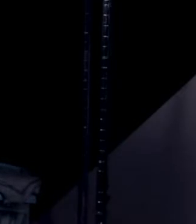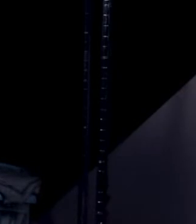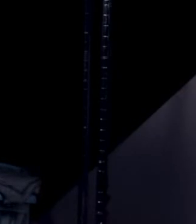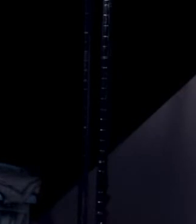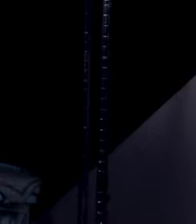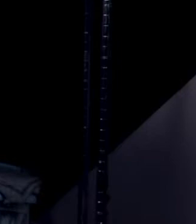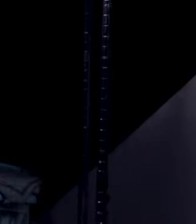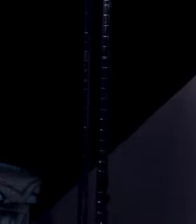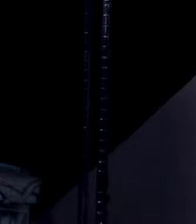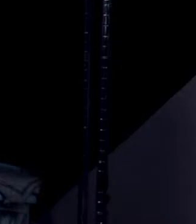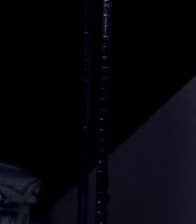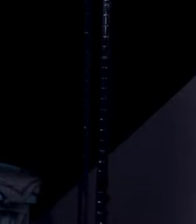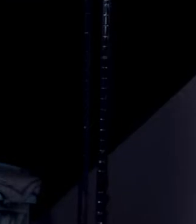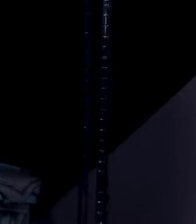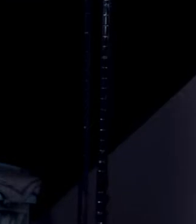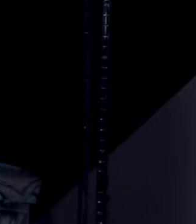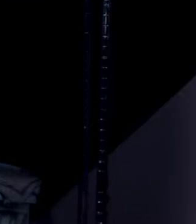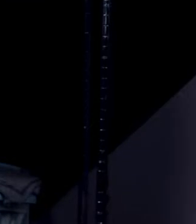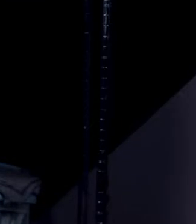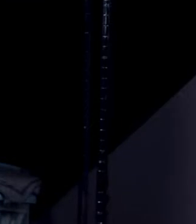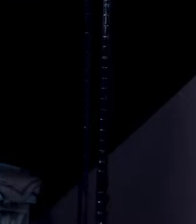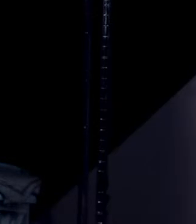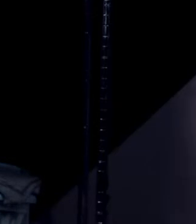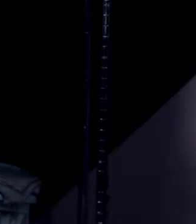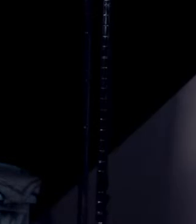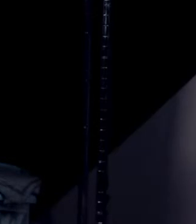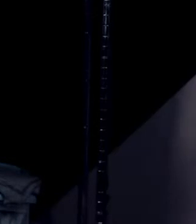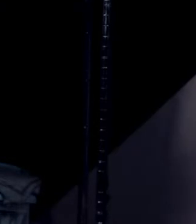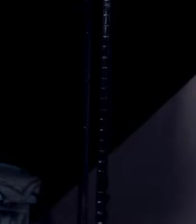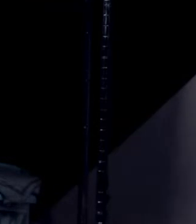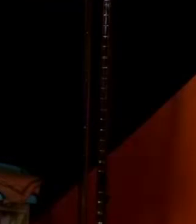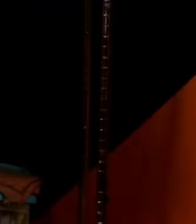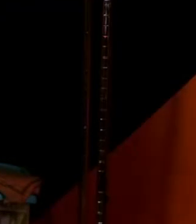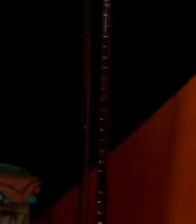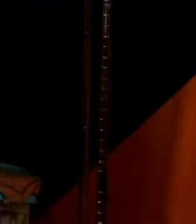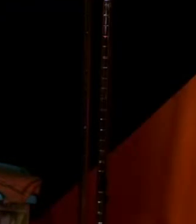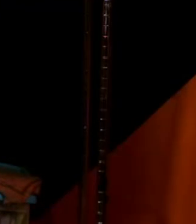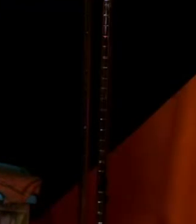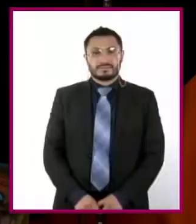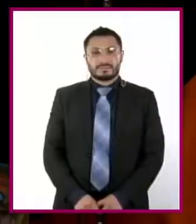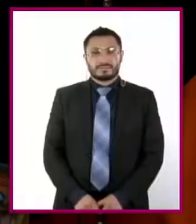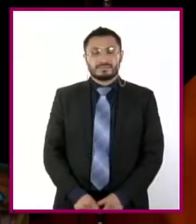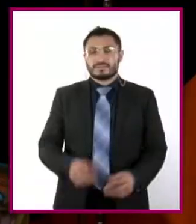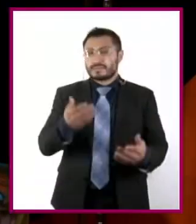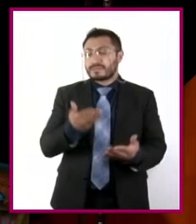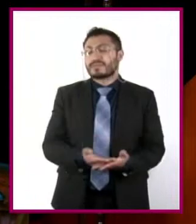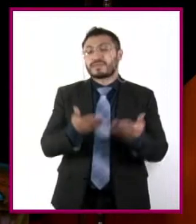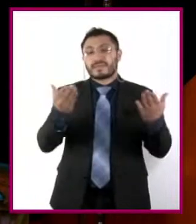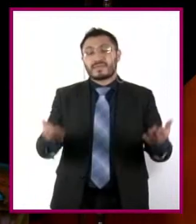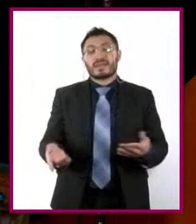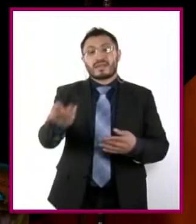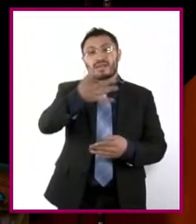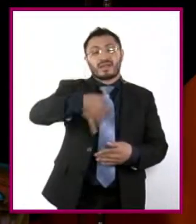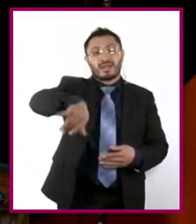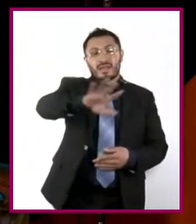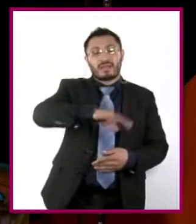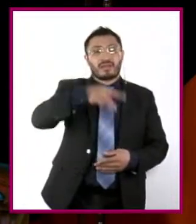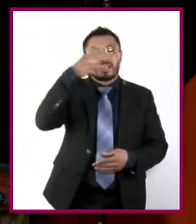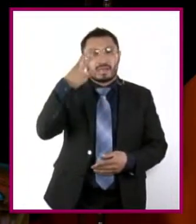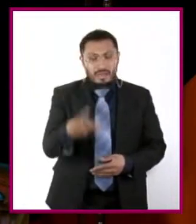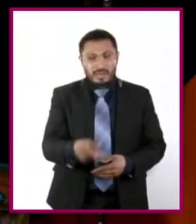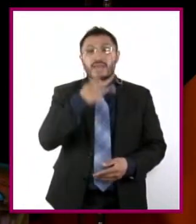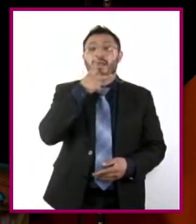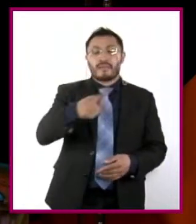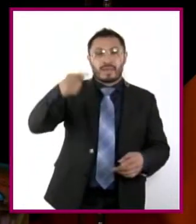Ahora, cada uno buscará 3 adjetivos positivos